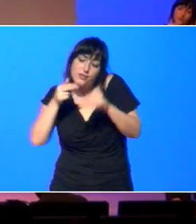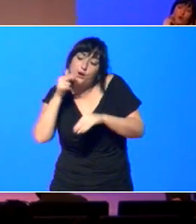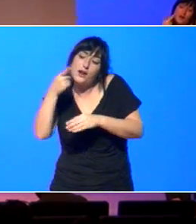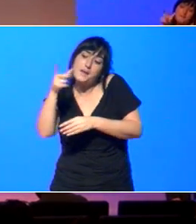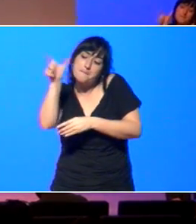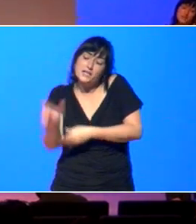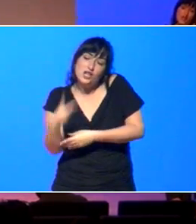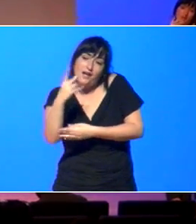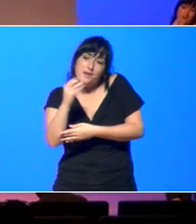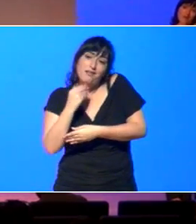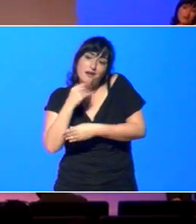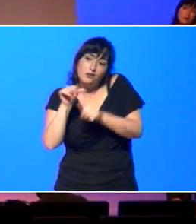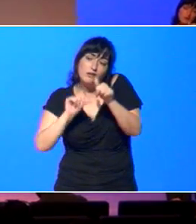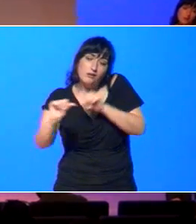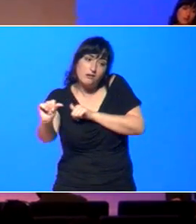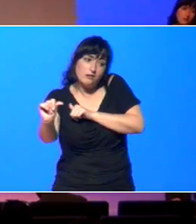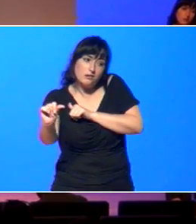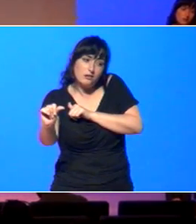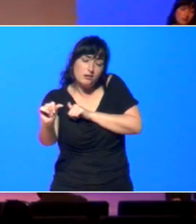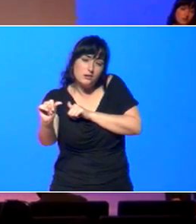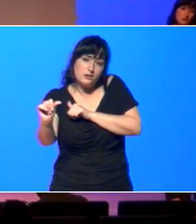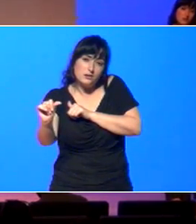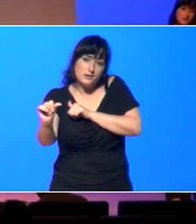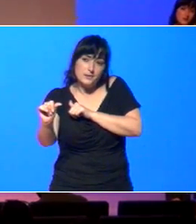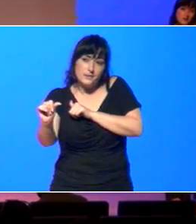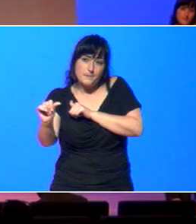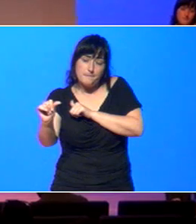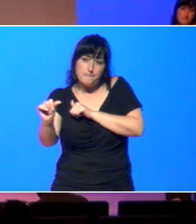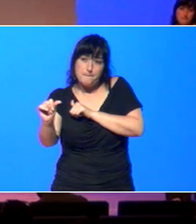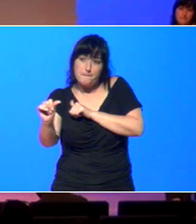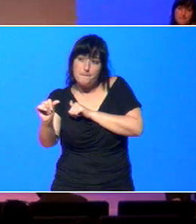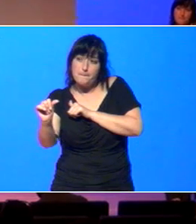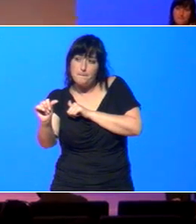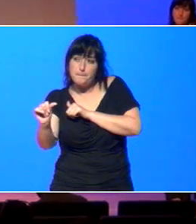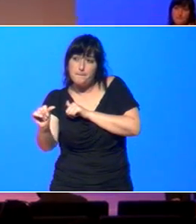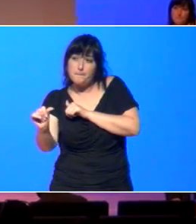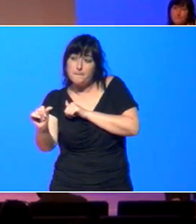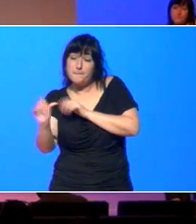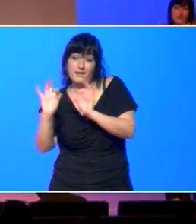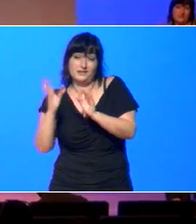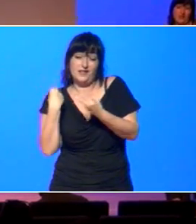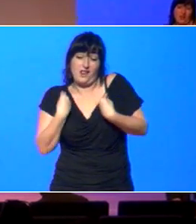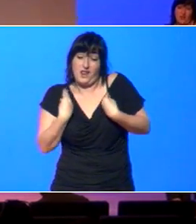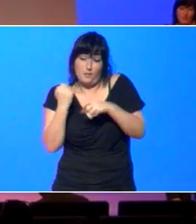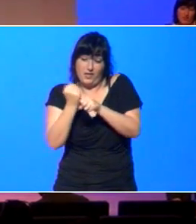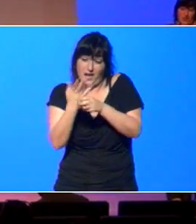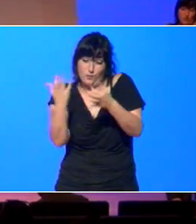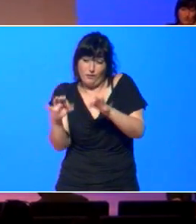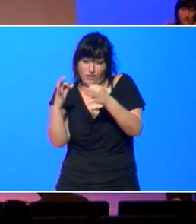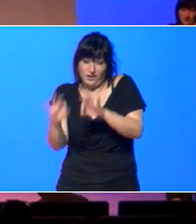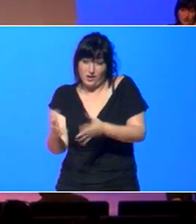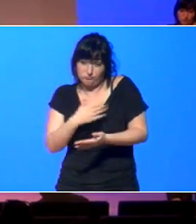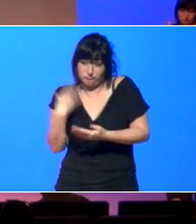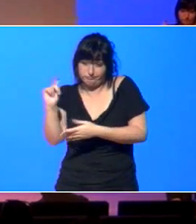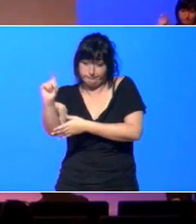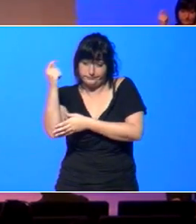dotarles de herramientas, de habilidades para una vida laboral futura para que puedan luego incorporarse a ese mercado laboral ordinario. Entonces, en ese sentido, por no